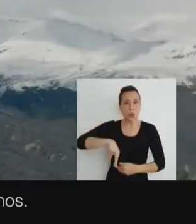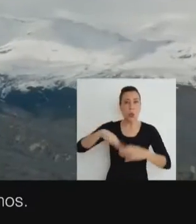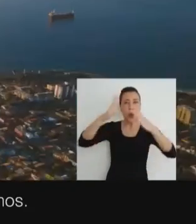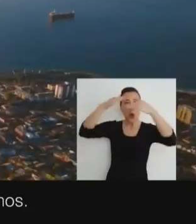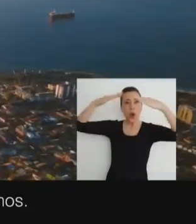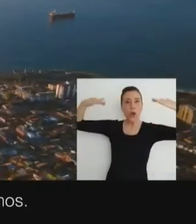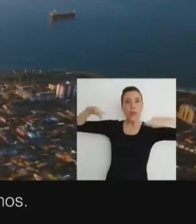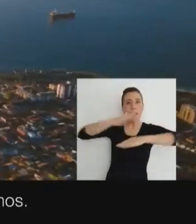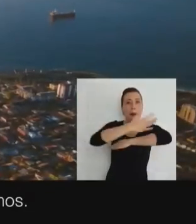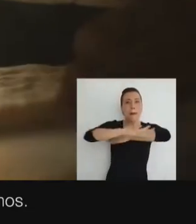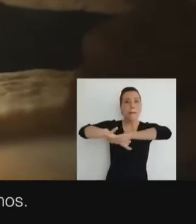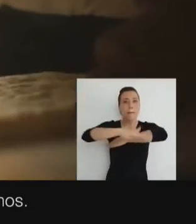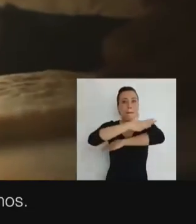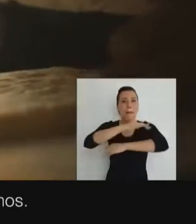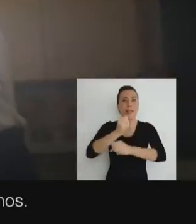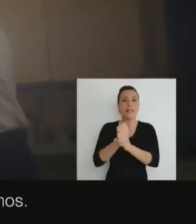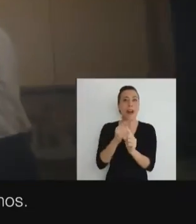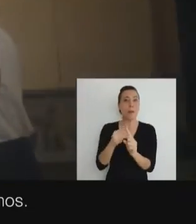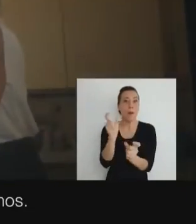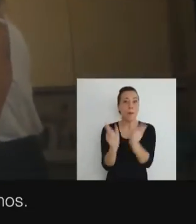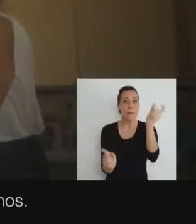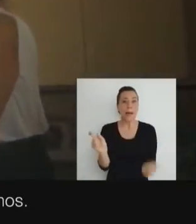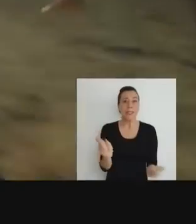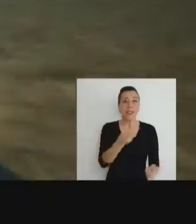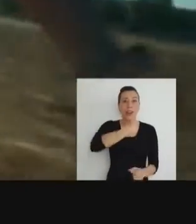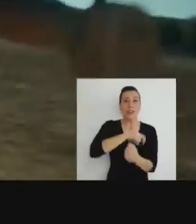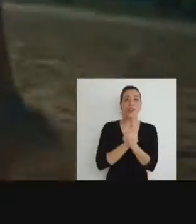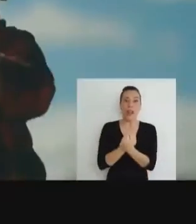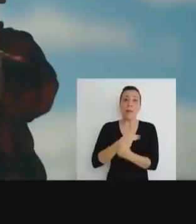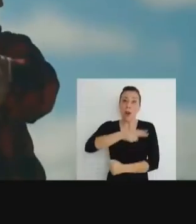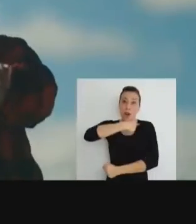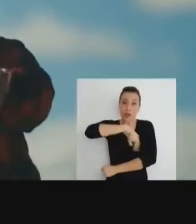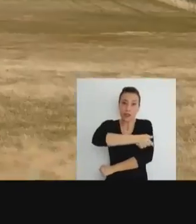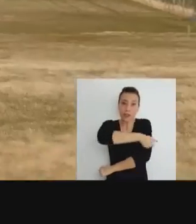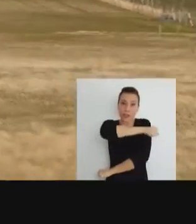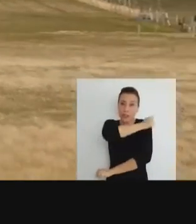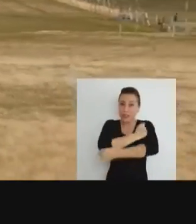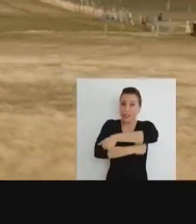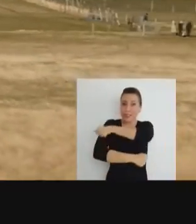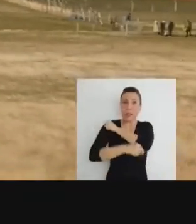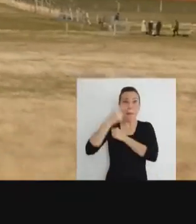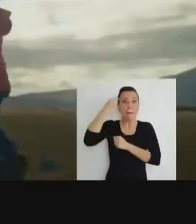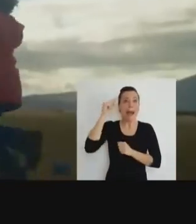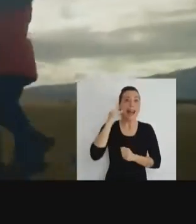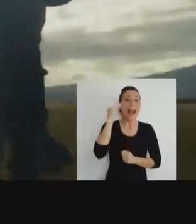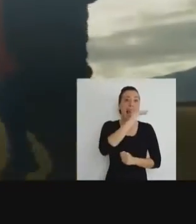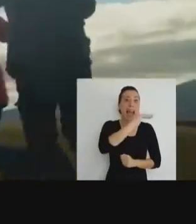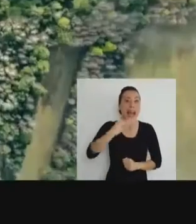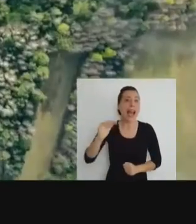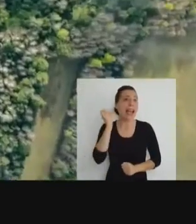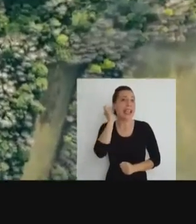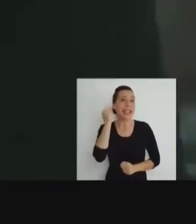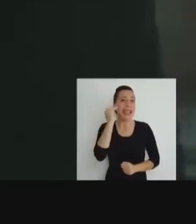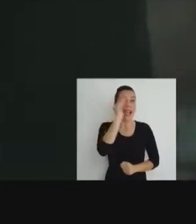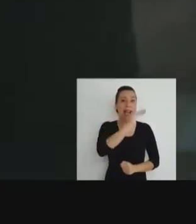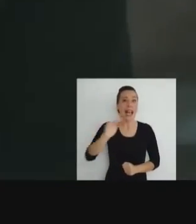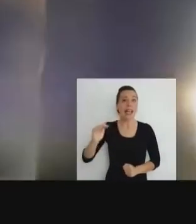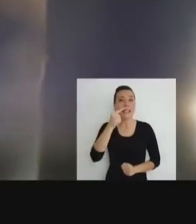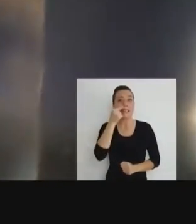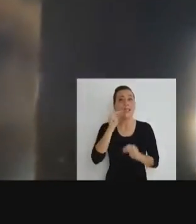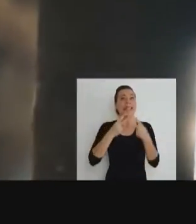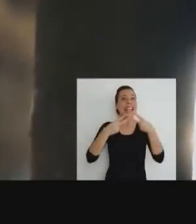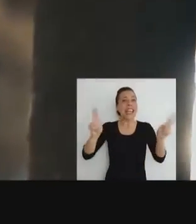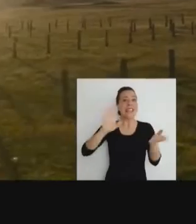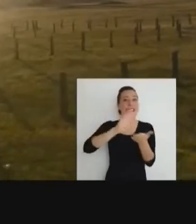lafken ple. Que sao que yin ta yin pu poyenche. Yiwul tukuyin ta yin pu malen ka pichikikona ne kum kulhun ka